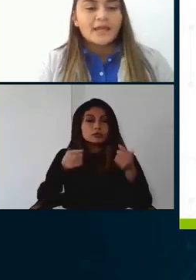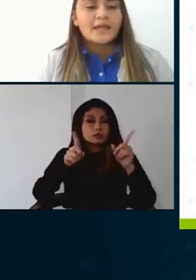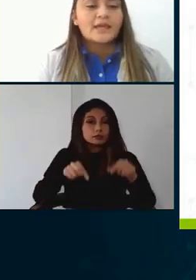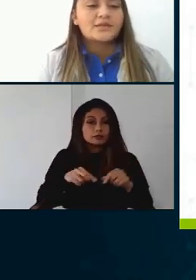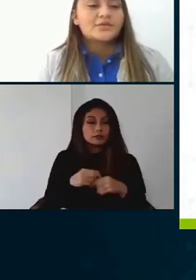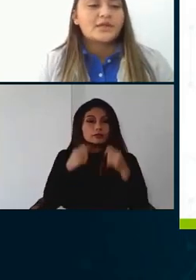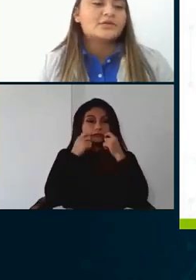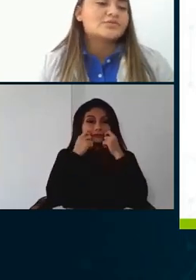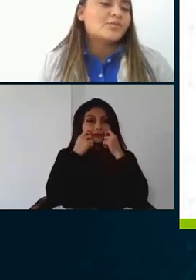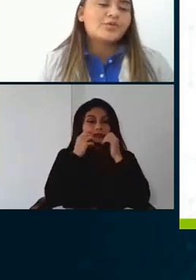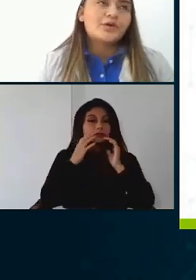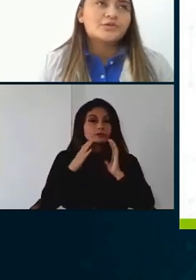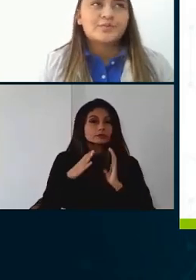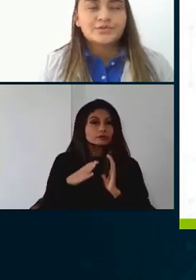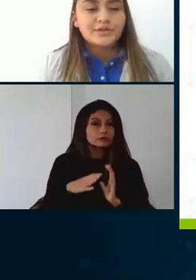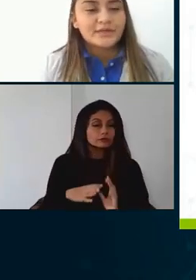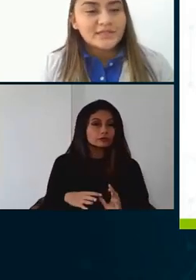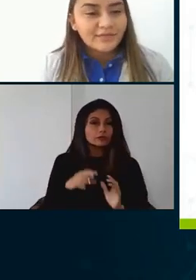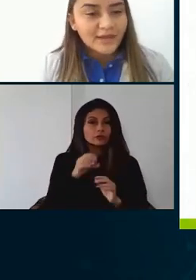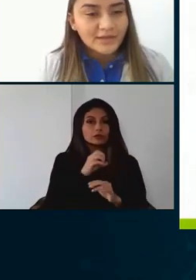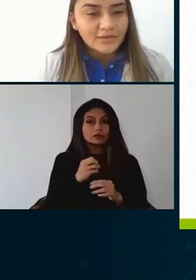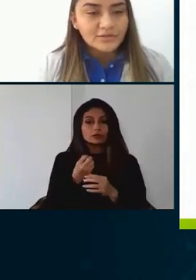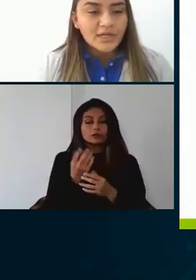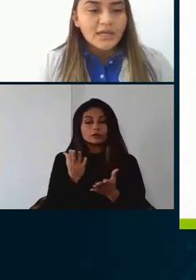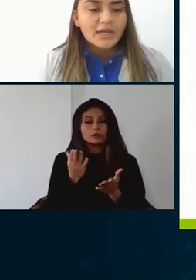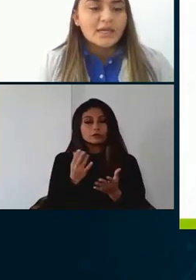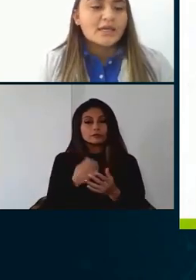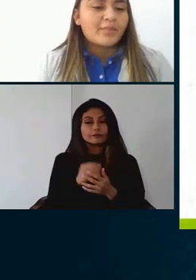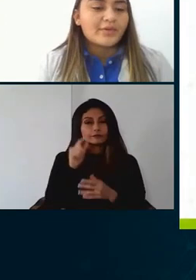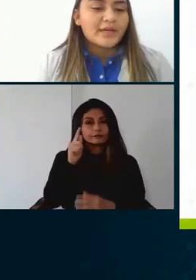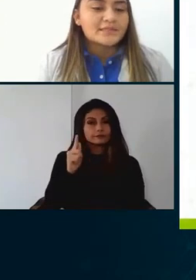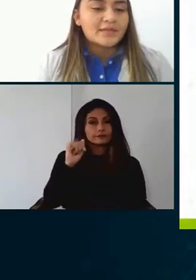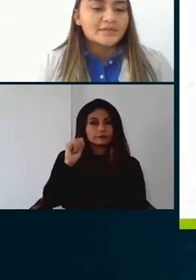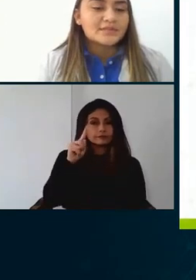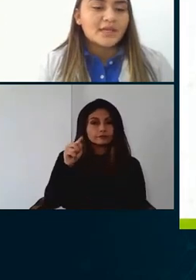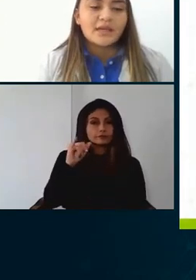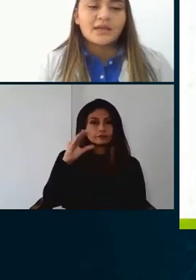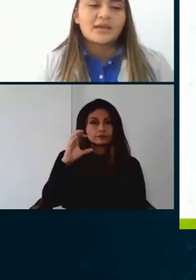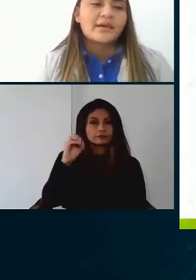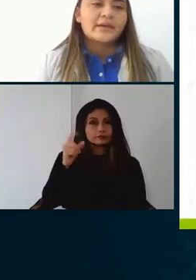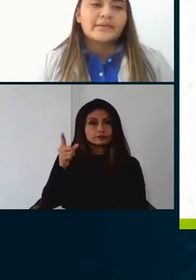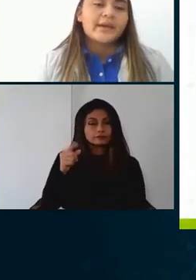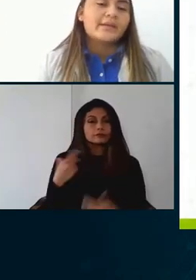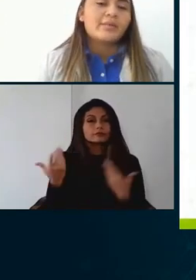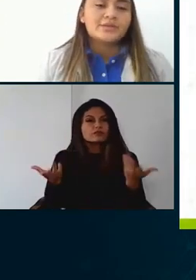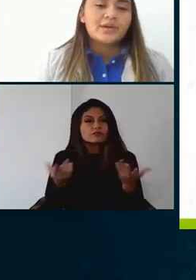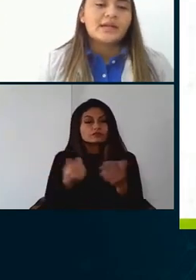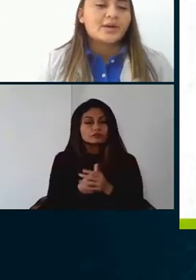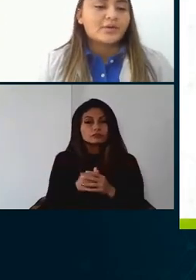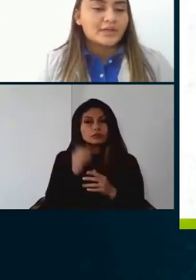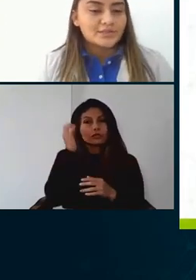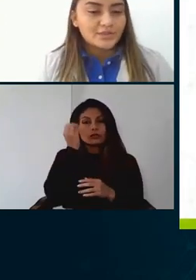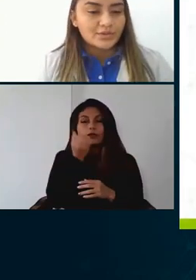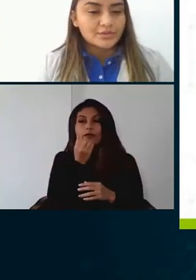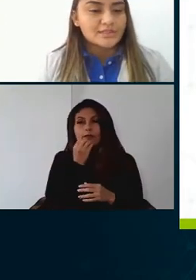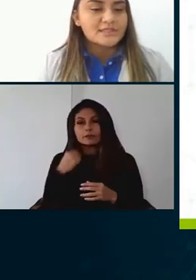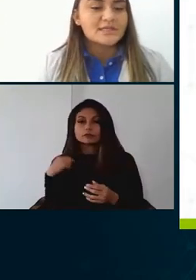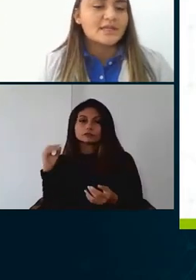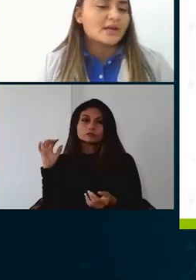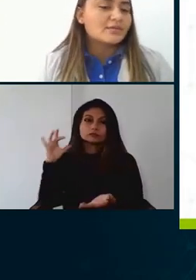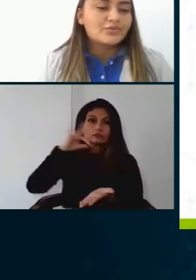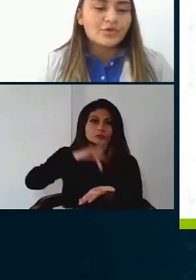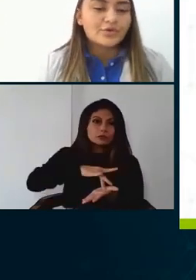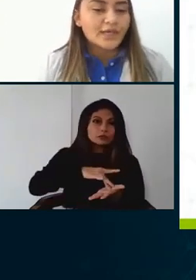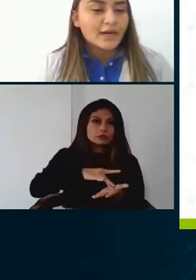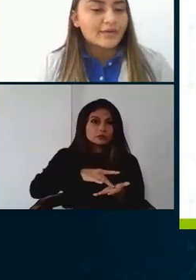físico, donde uno de los posibles efectos que podrían ser pues que en el momento de la recolección o cosas